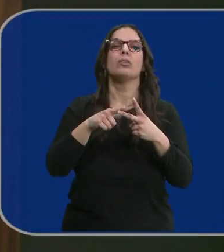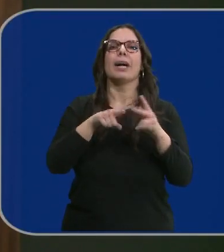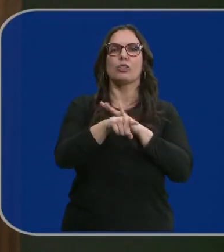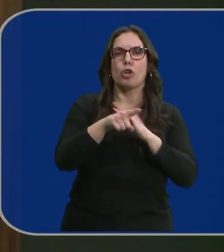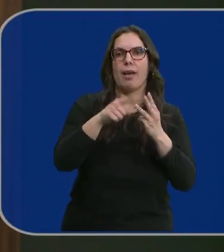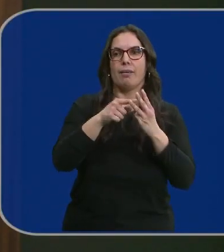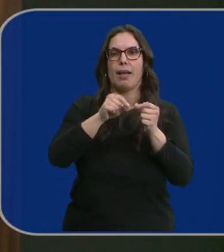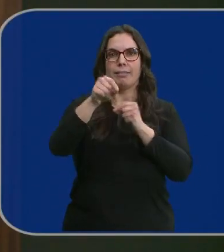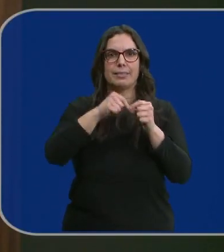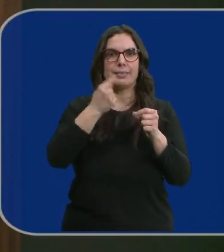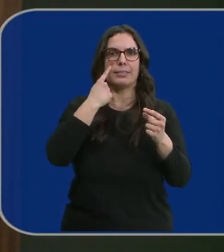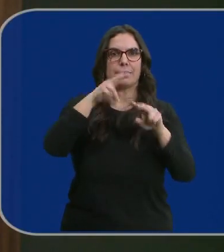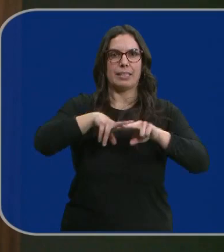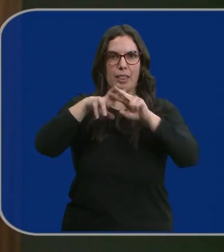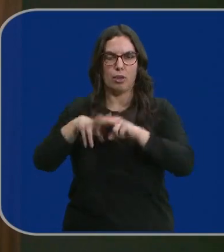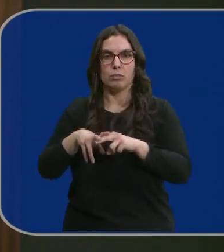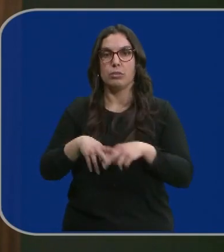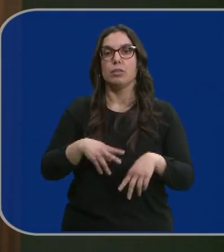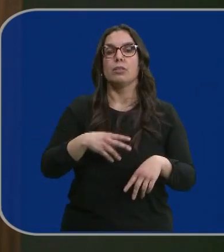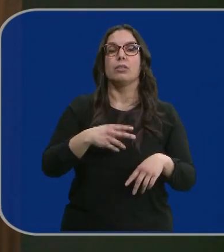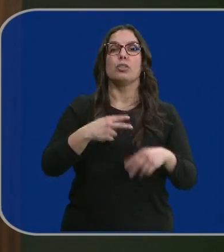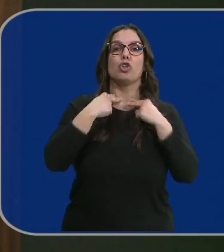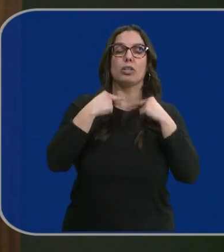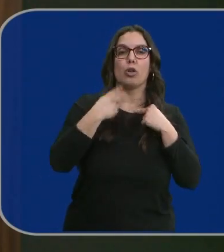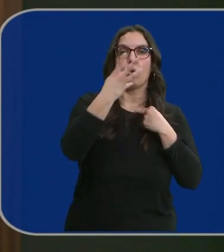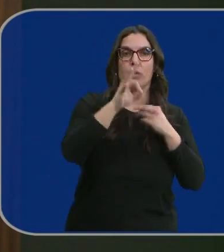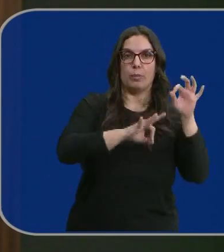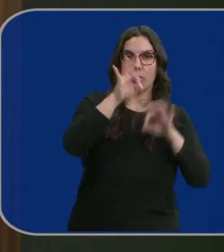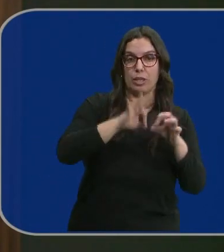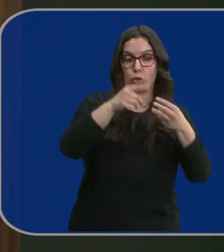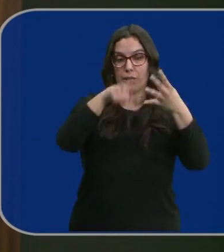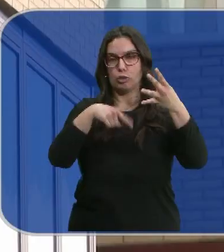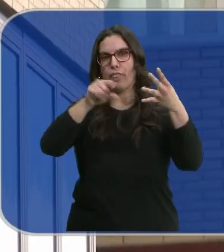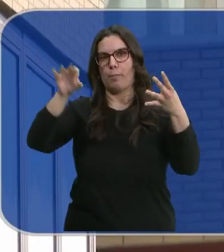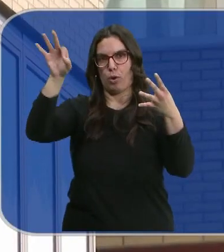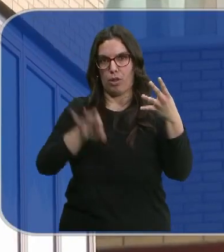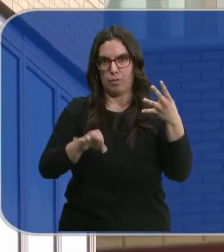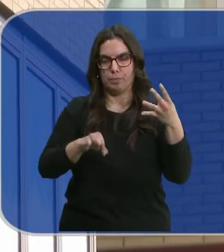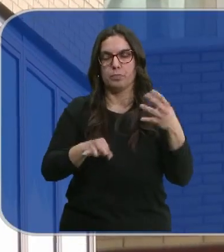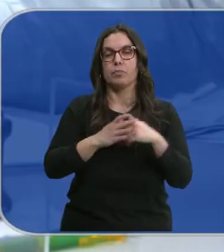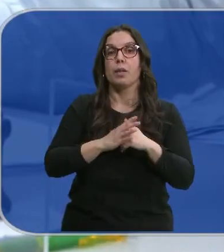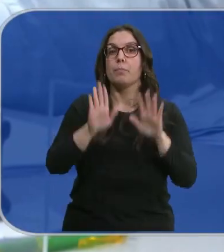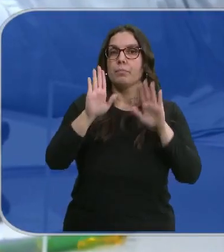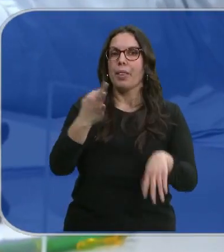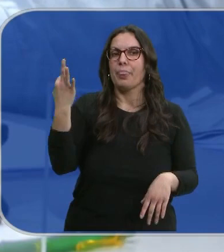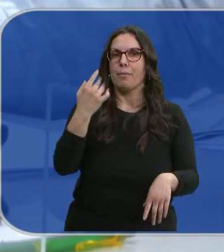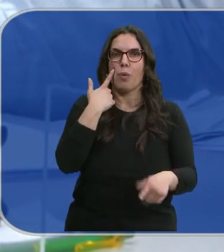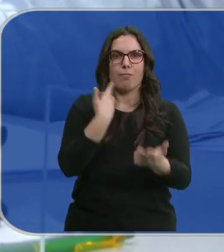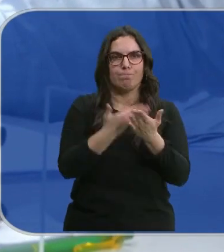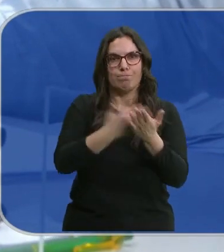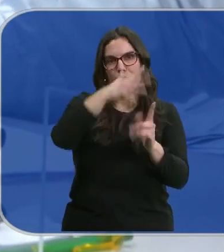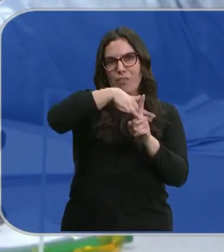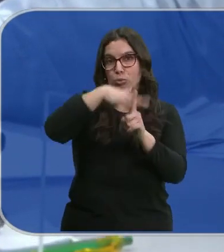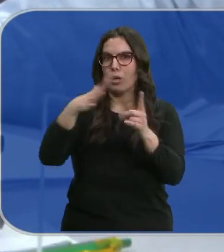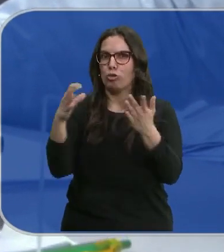qué porcentajes? El notario el 50% y el registro, gestoría y tasación el 100%. Eso sí, debes tener a mano